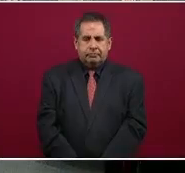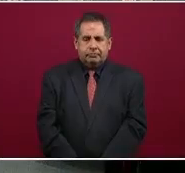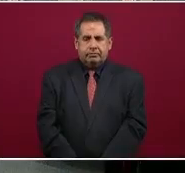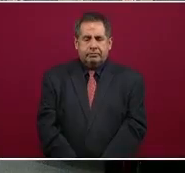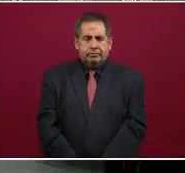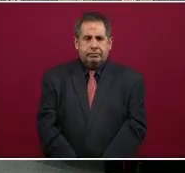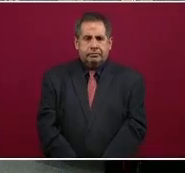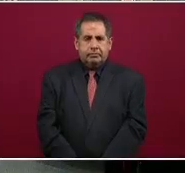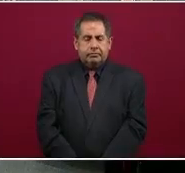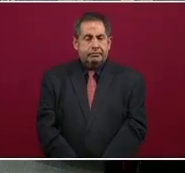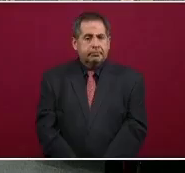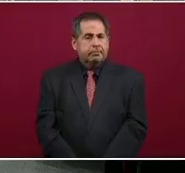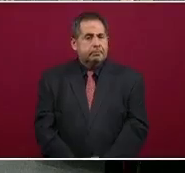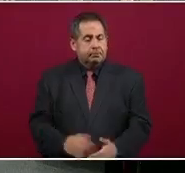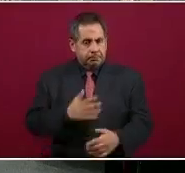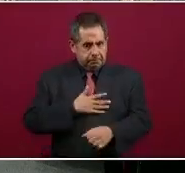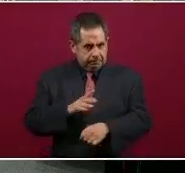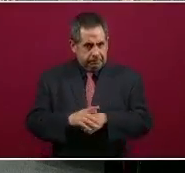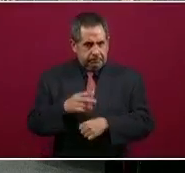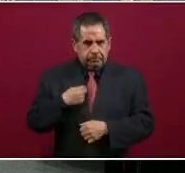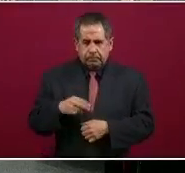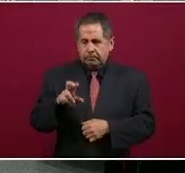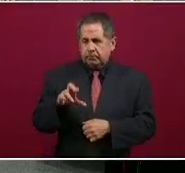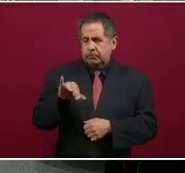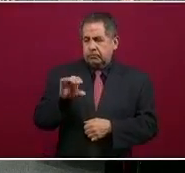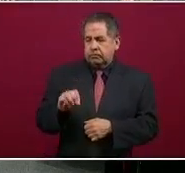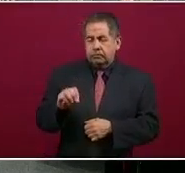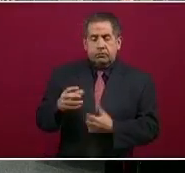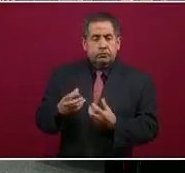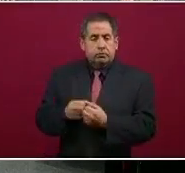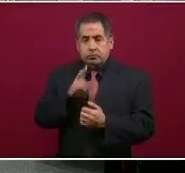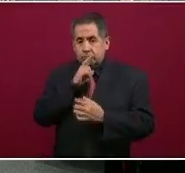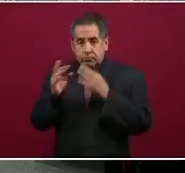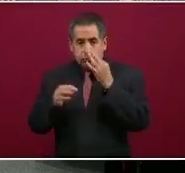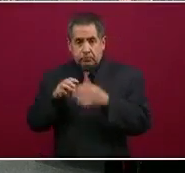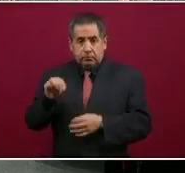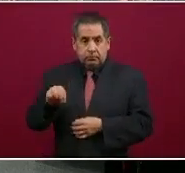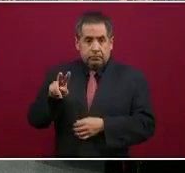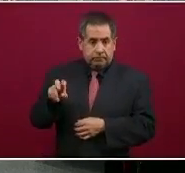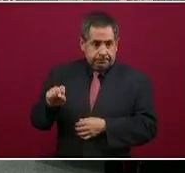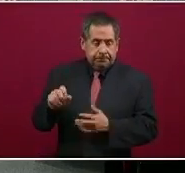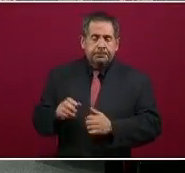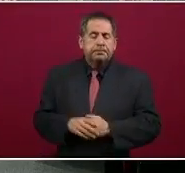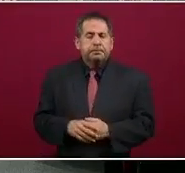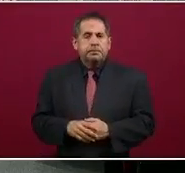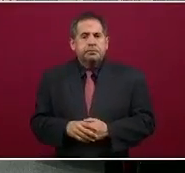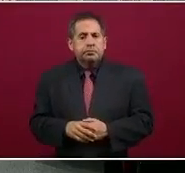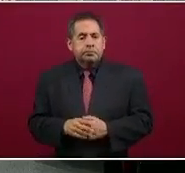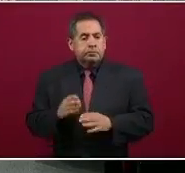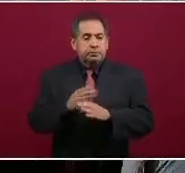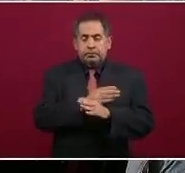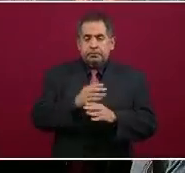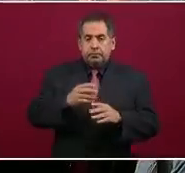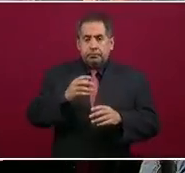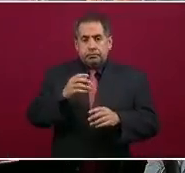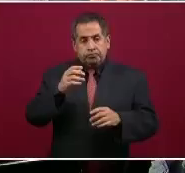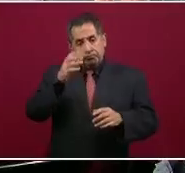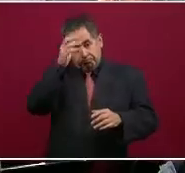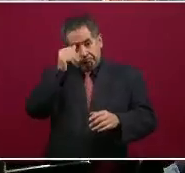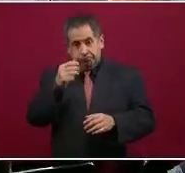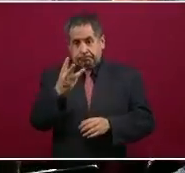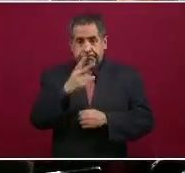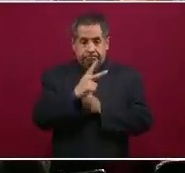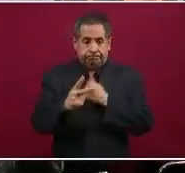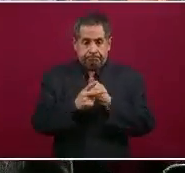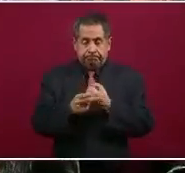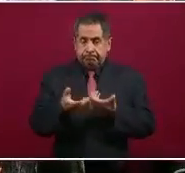Solidaridad internacional. Buenos días, Rocío Méndez de Noticias MBS. Para comenzar, hay un acuerdo comercial trilateral que tiene una serie